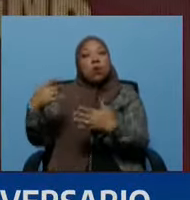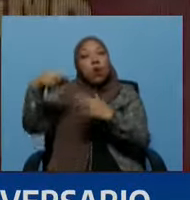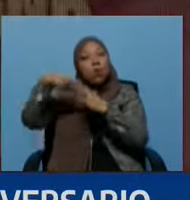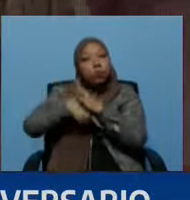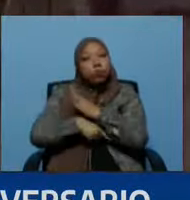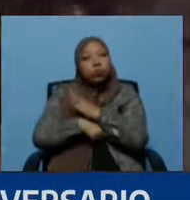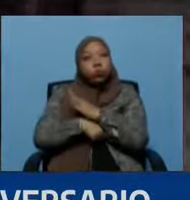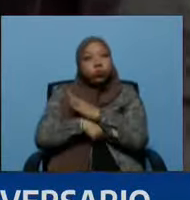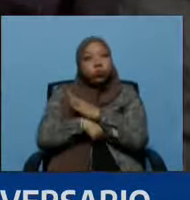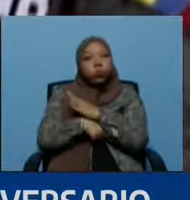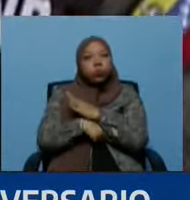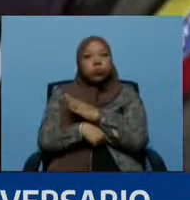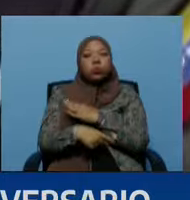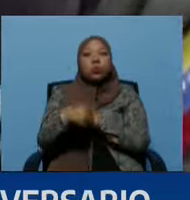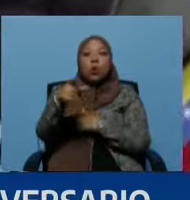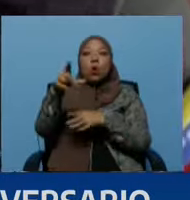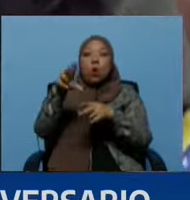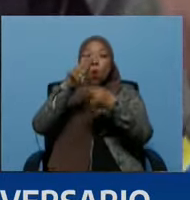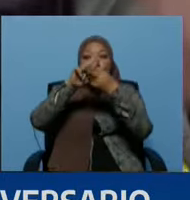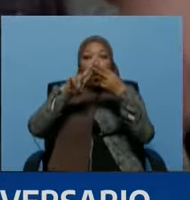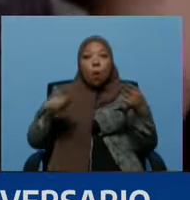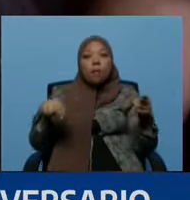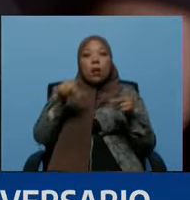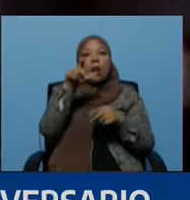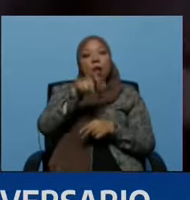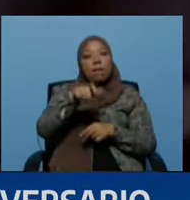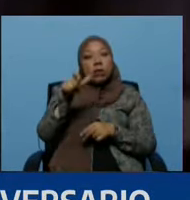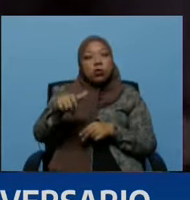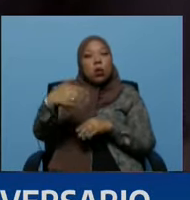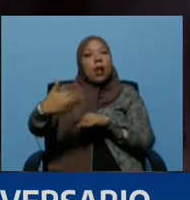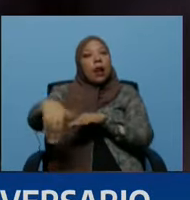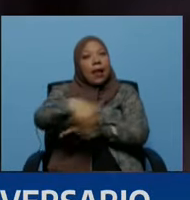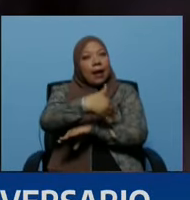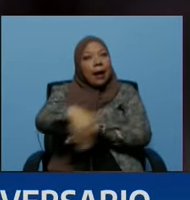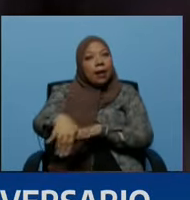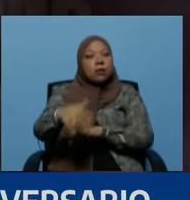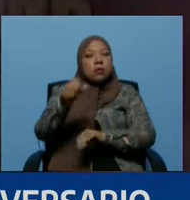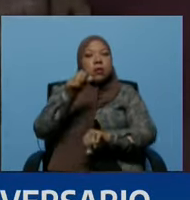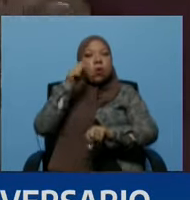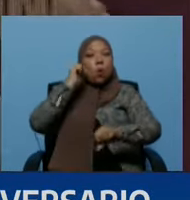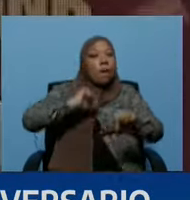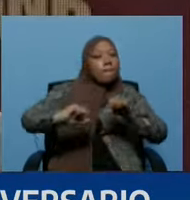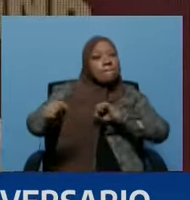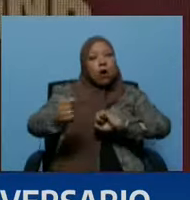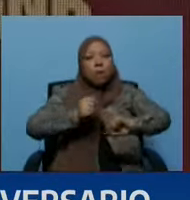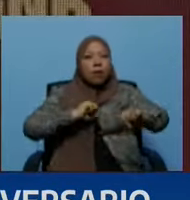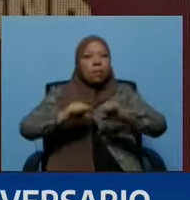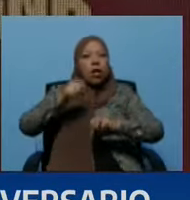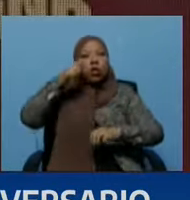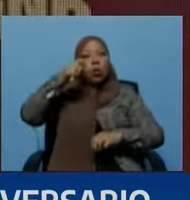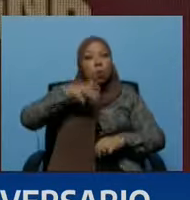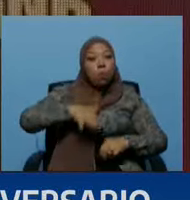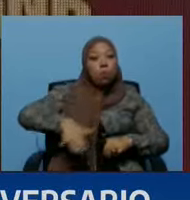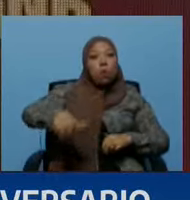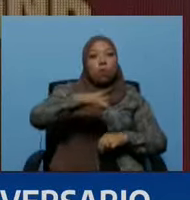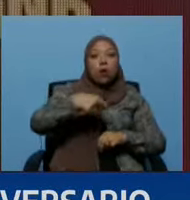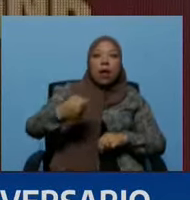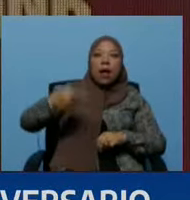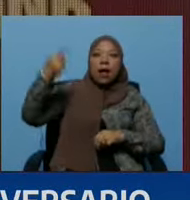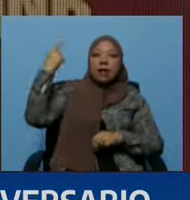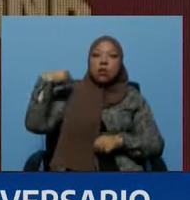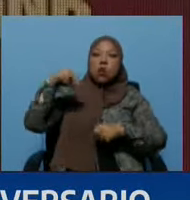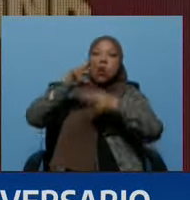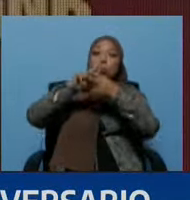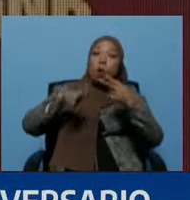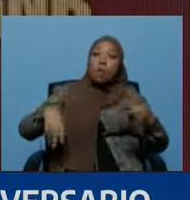profundidad. Es un compromiso que he hecho con la gente en las calles. En las inmensas movilizaciones populares que se dieron ayer, hice un compromiso con